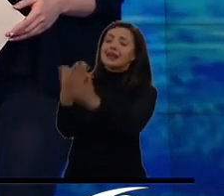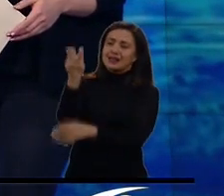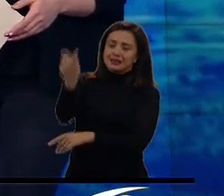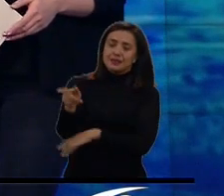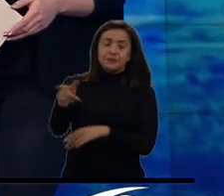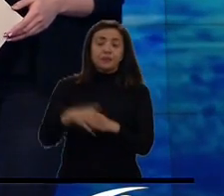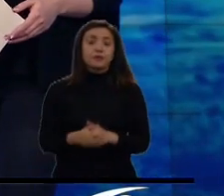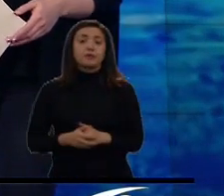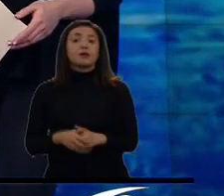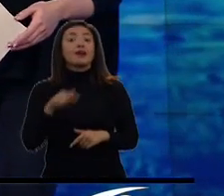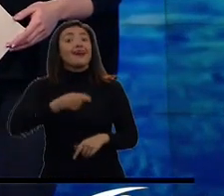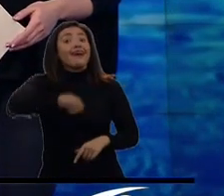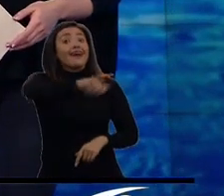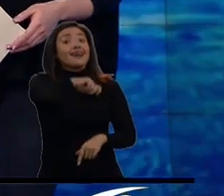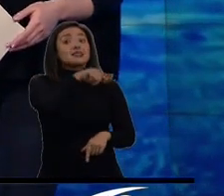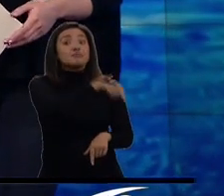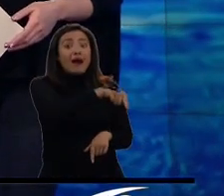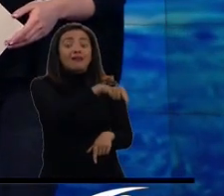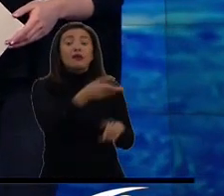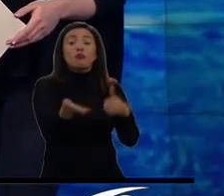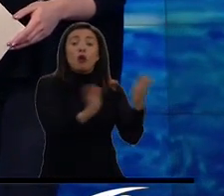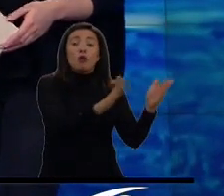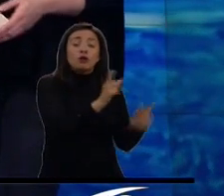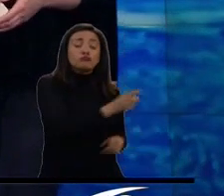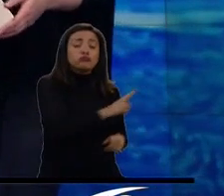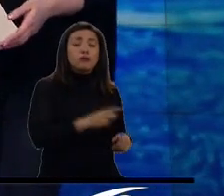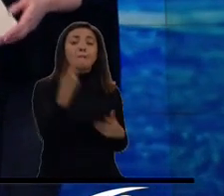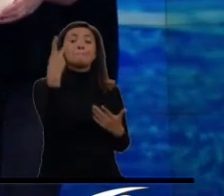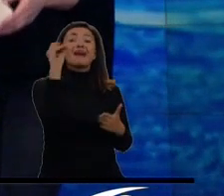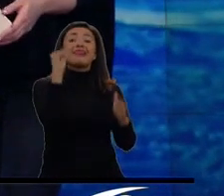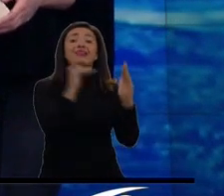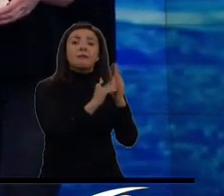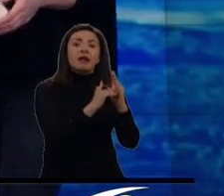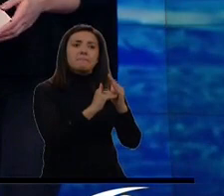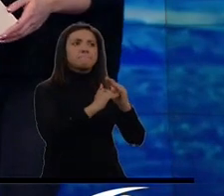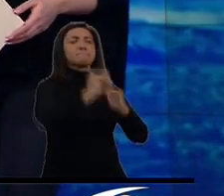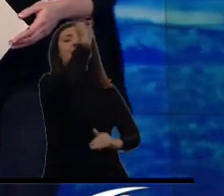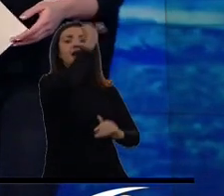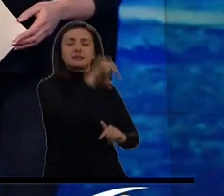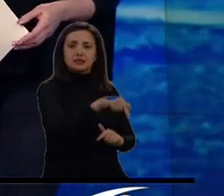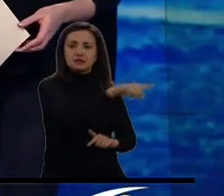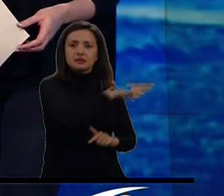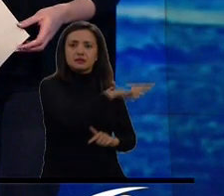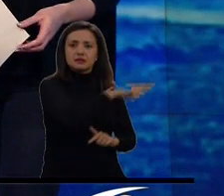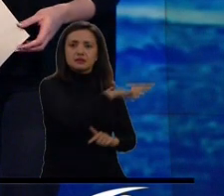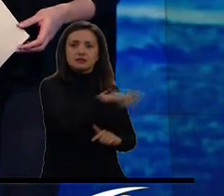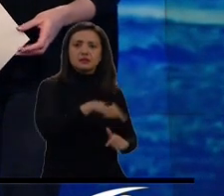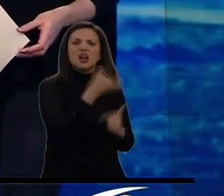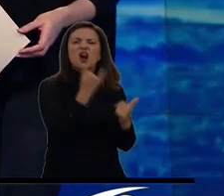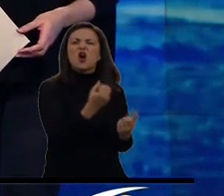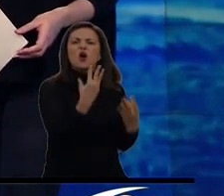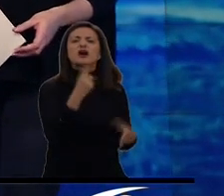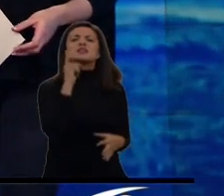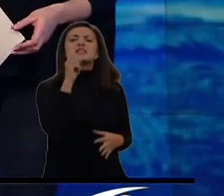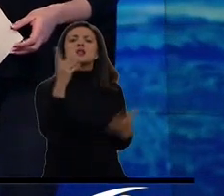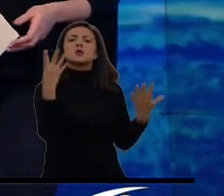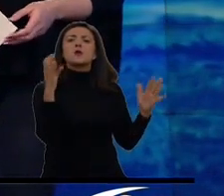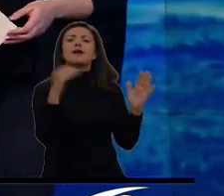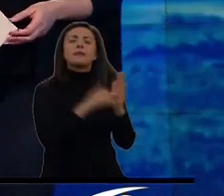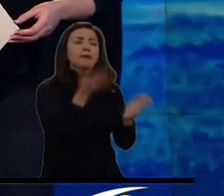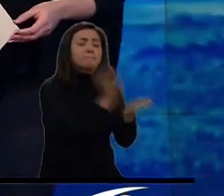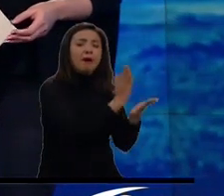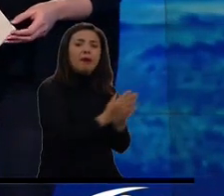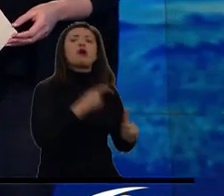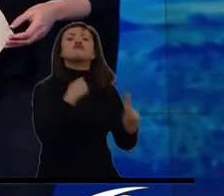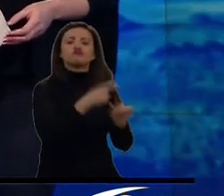España sobrepasó hoy los 20.000 muertos por COVID-19 y tiene ahora más de 191.000 casos positivos. En ese